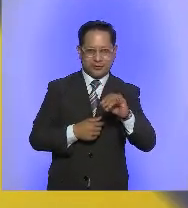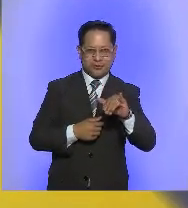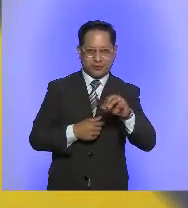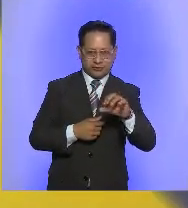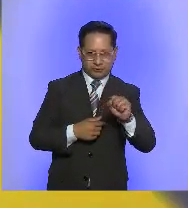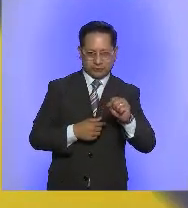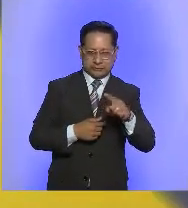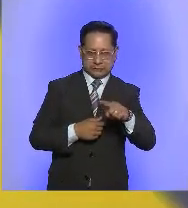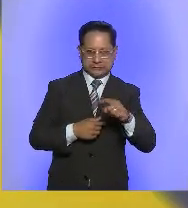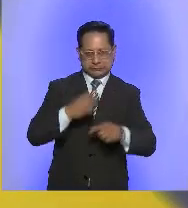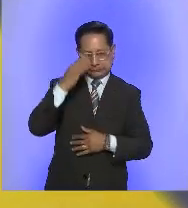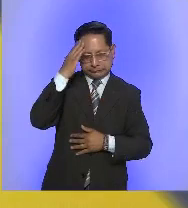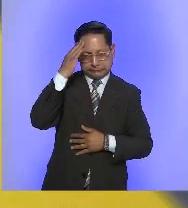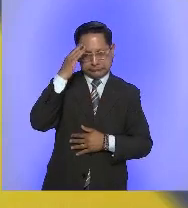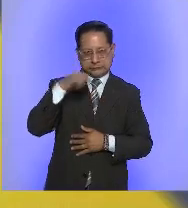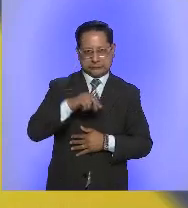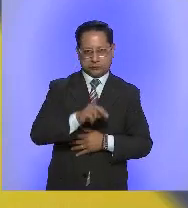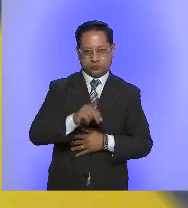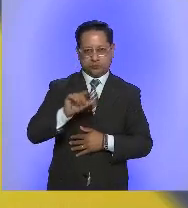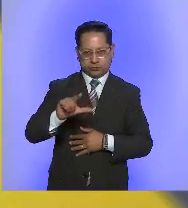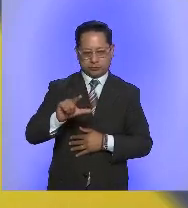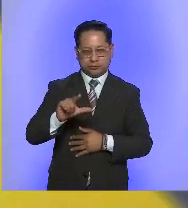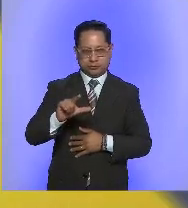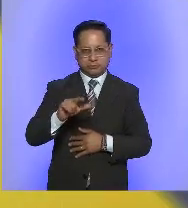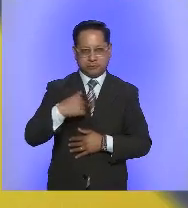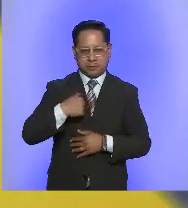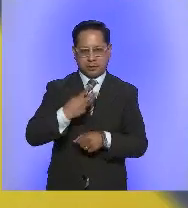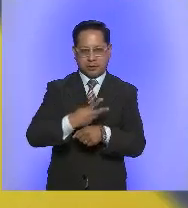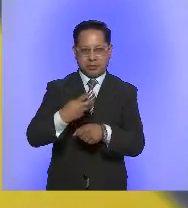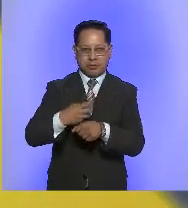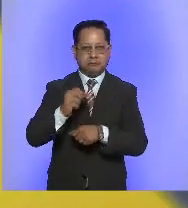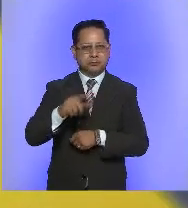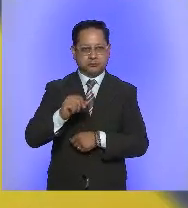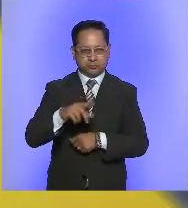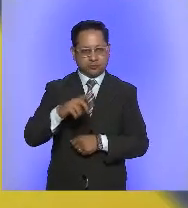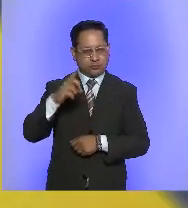por supuesto al doctor Reyes Rodríguez Mondragón, presidente de la Sala